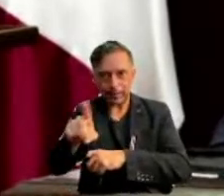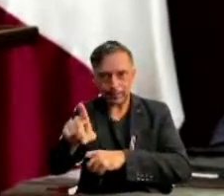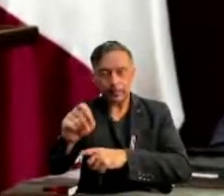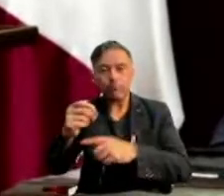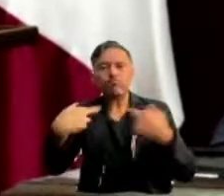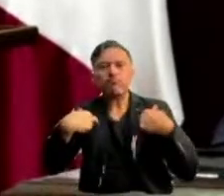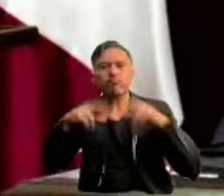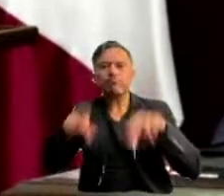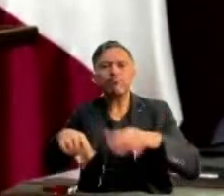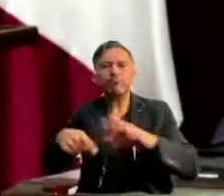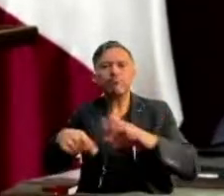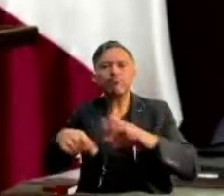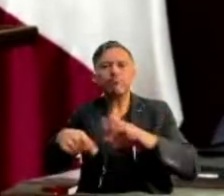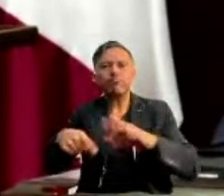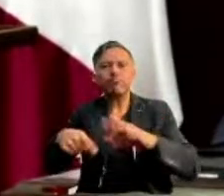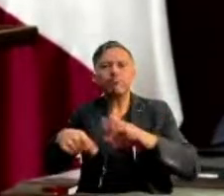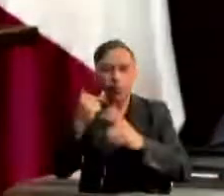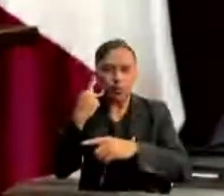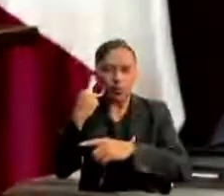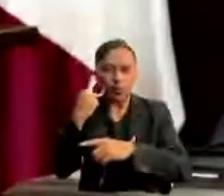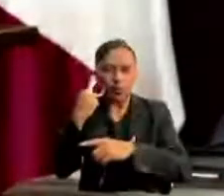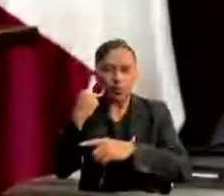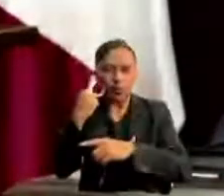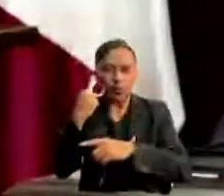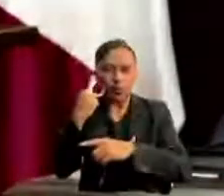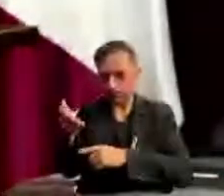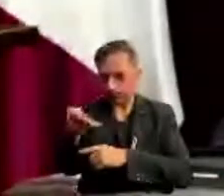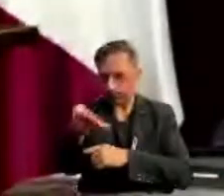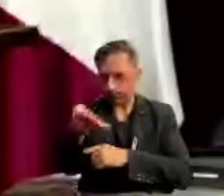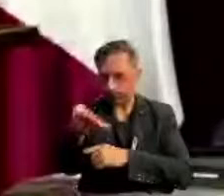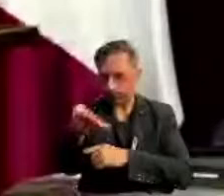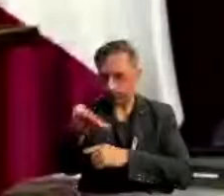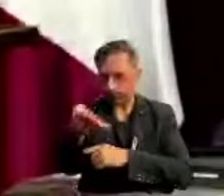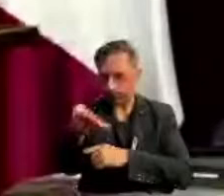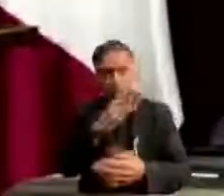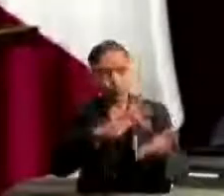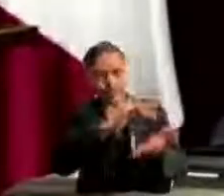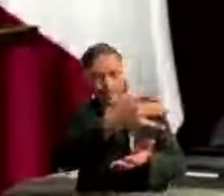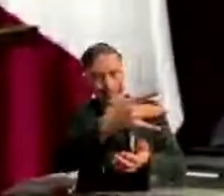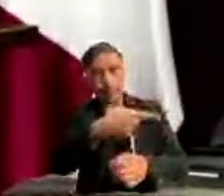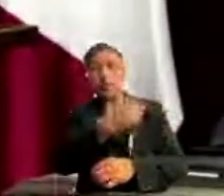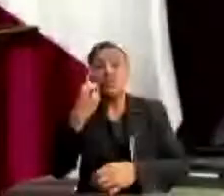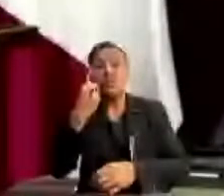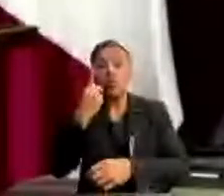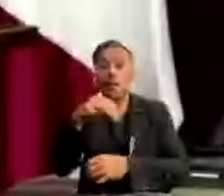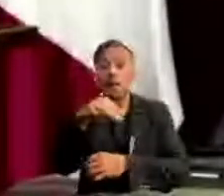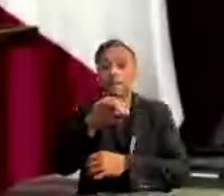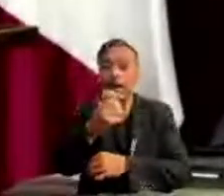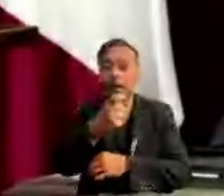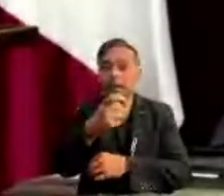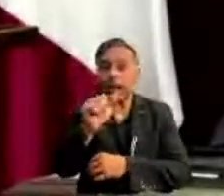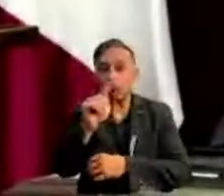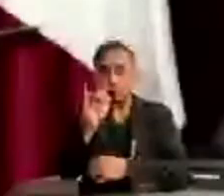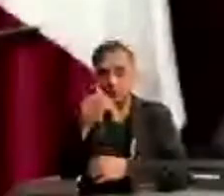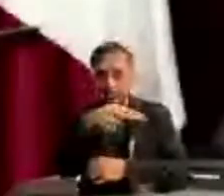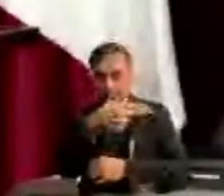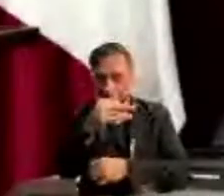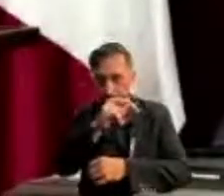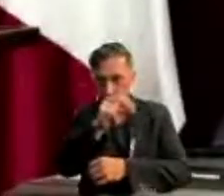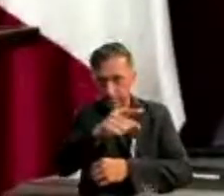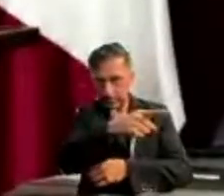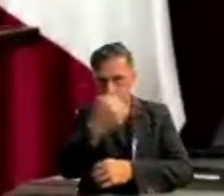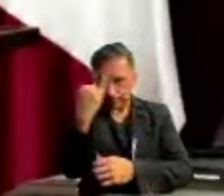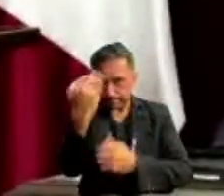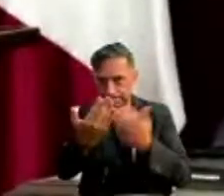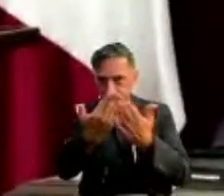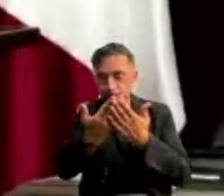uso de la palabra, diputada. Gracias, diputada. El diputado Max Agustín Correa Hernández somete a la consideración de esta